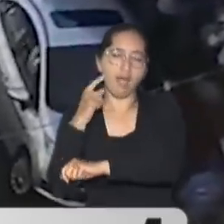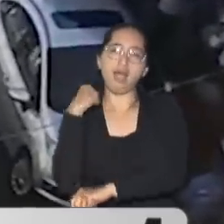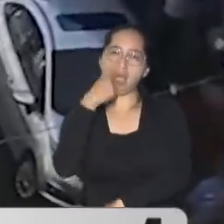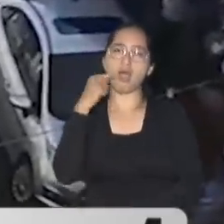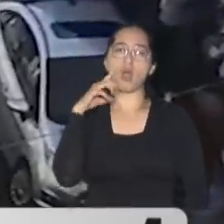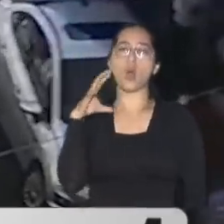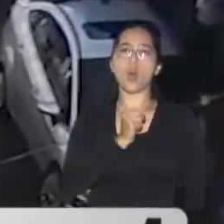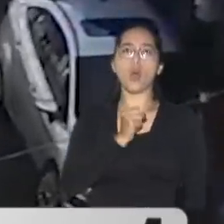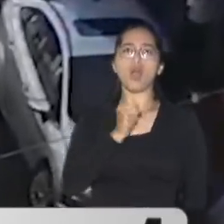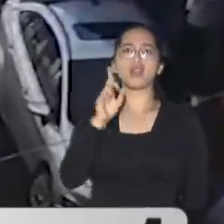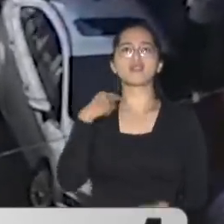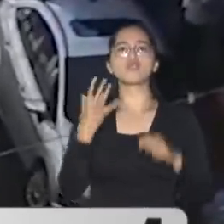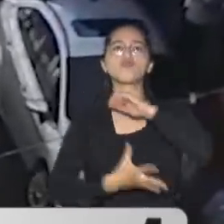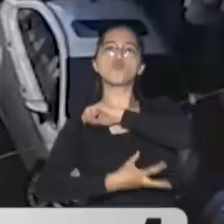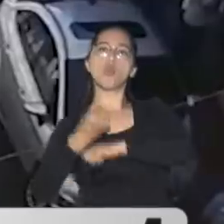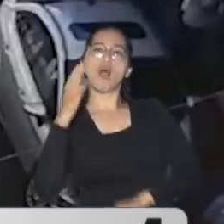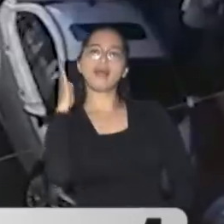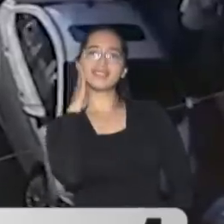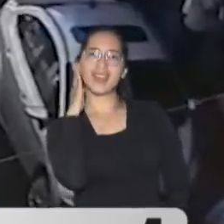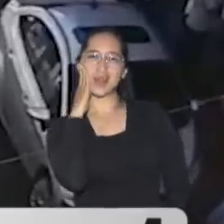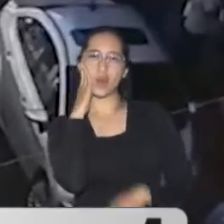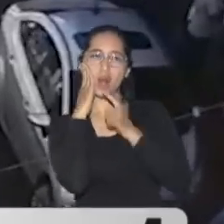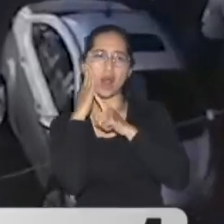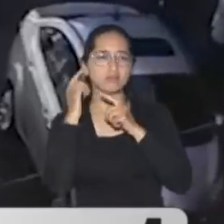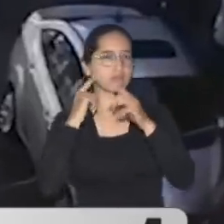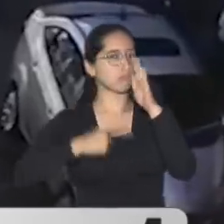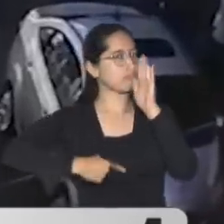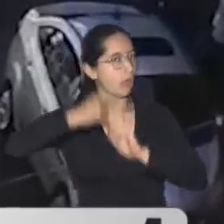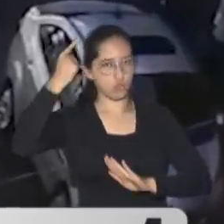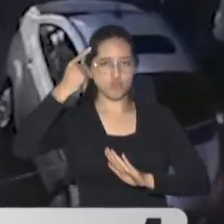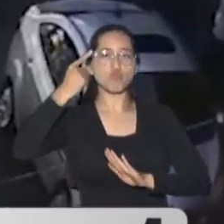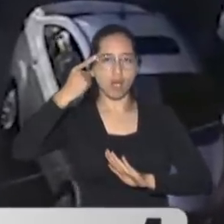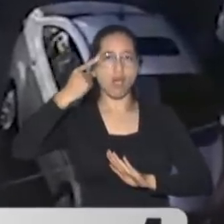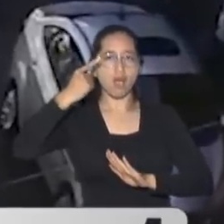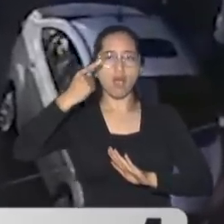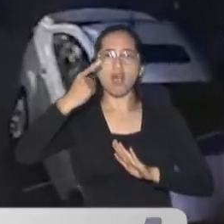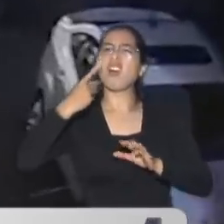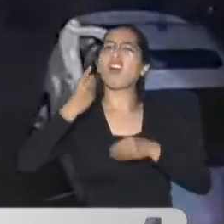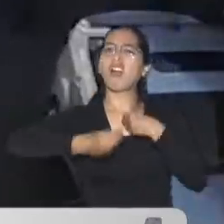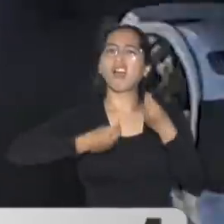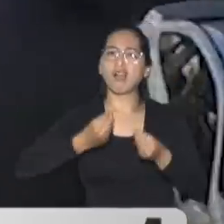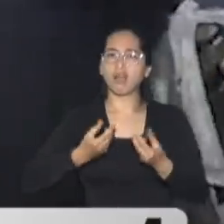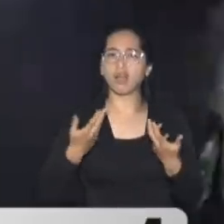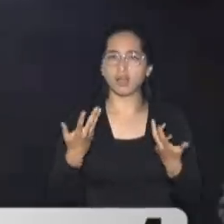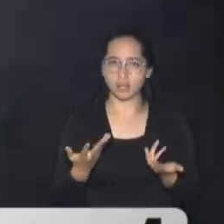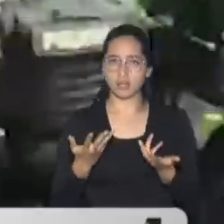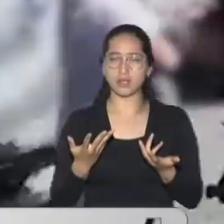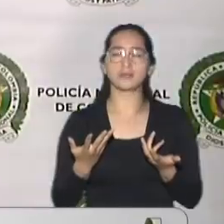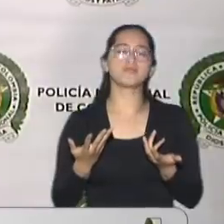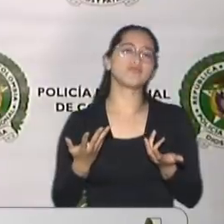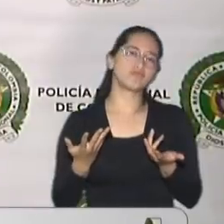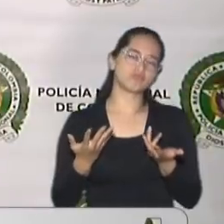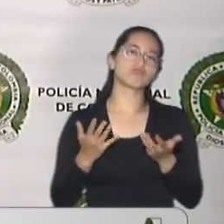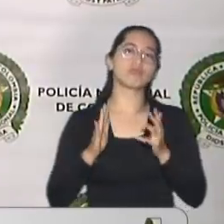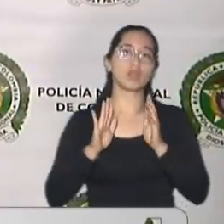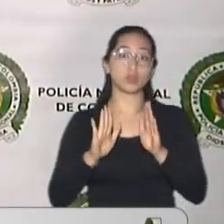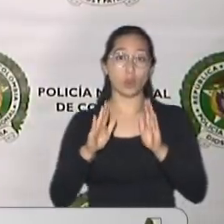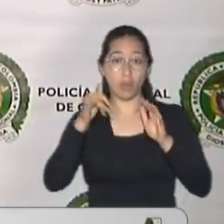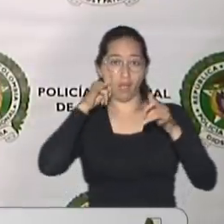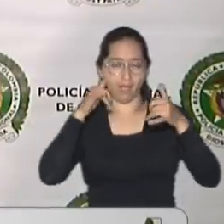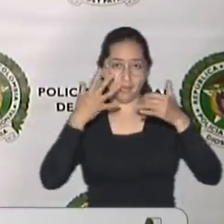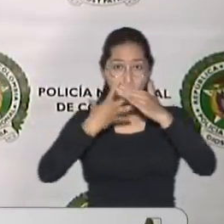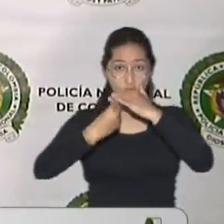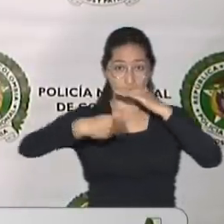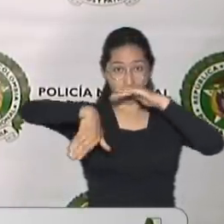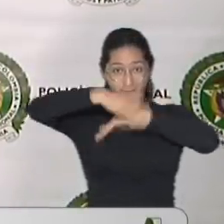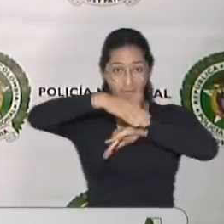un celular y a esa reacción inmediata, a ese trabajo que hay de las cámaras